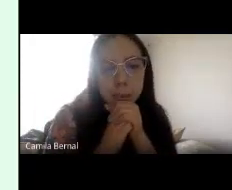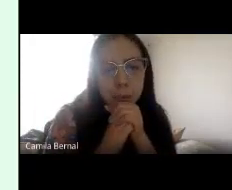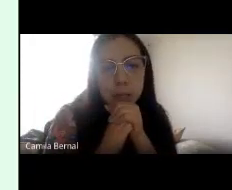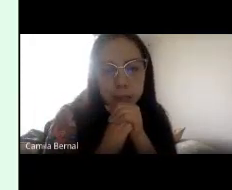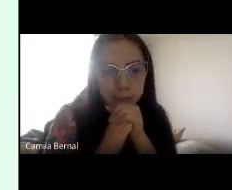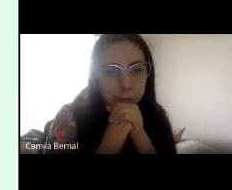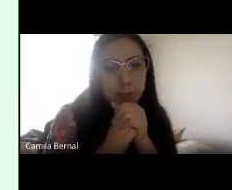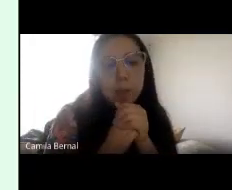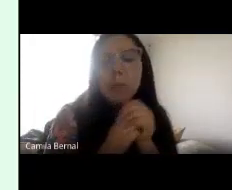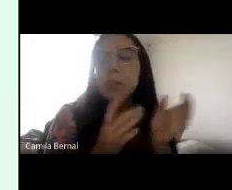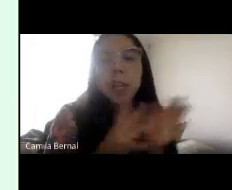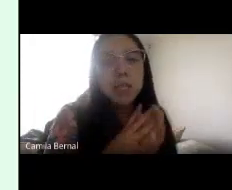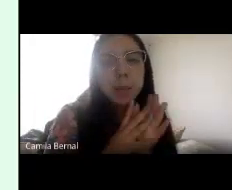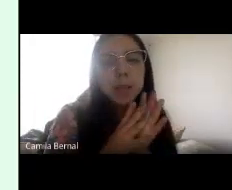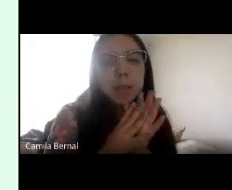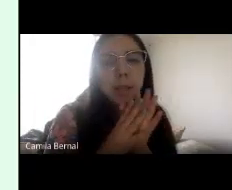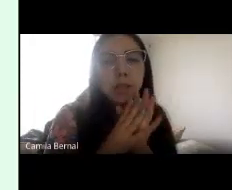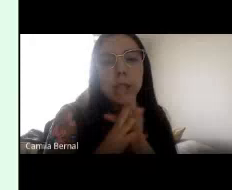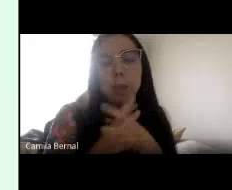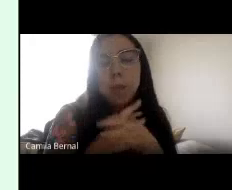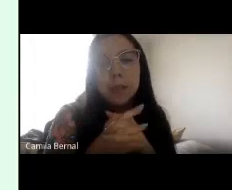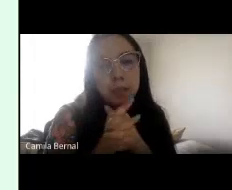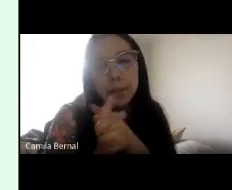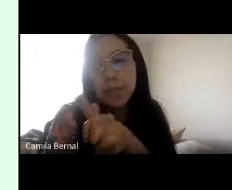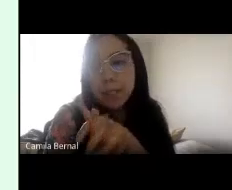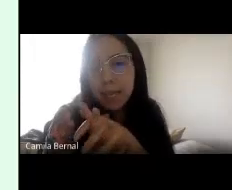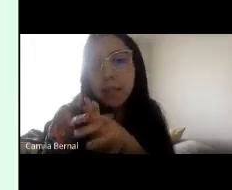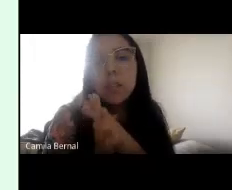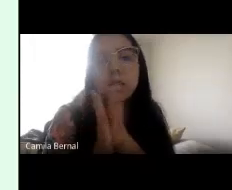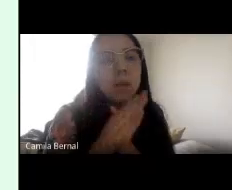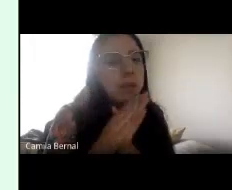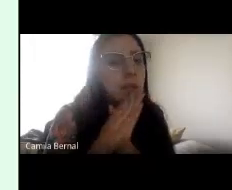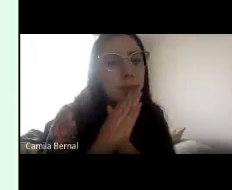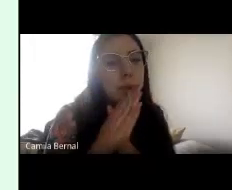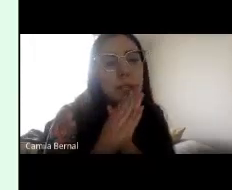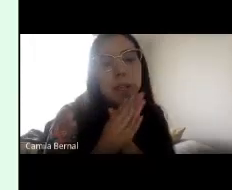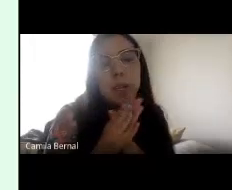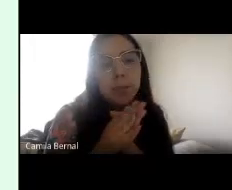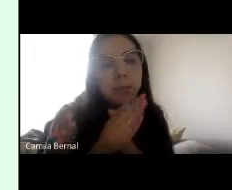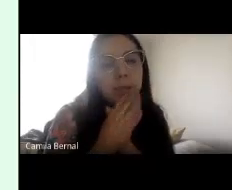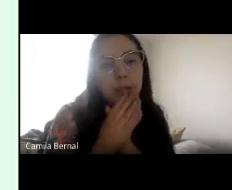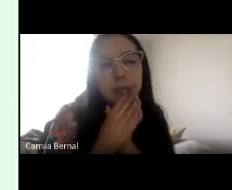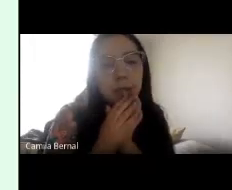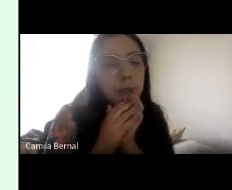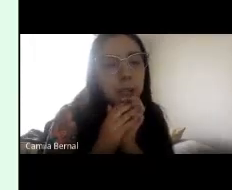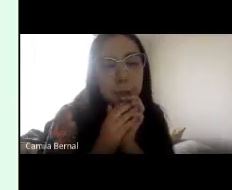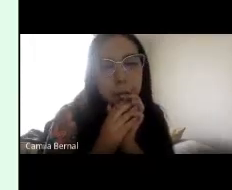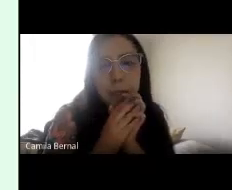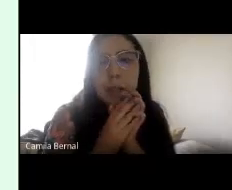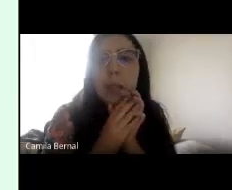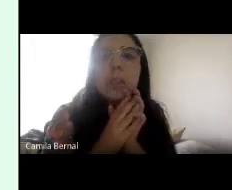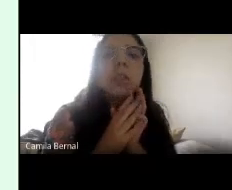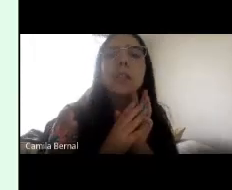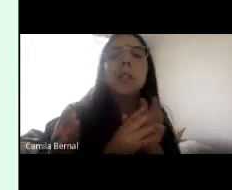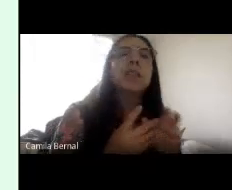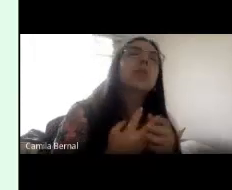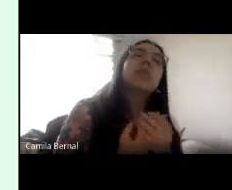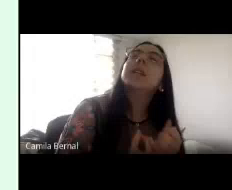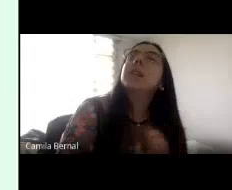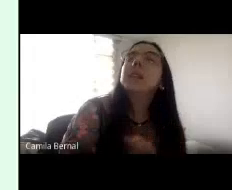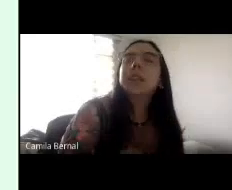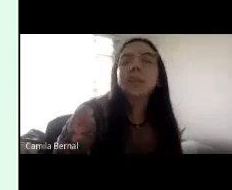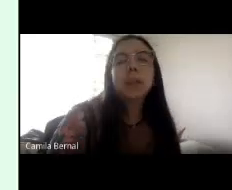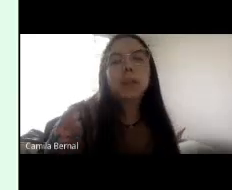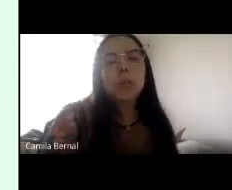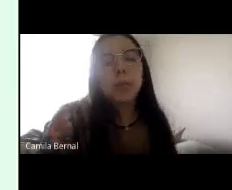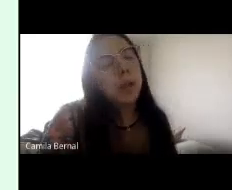esto se puede hacer en botellas de plástico transparentes reciclables o también se puede hacer en las botellas de vidrio. Entonces, esto